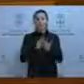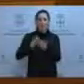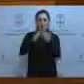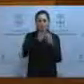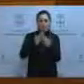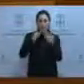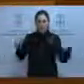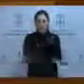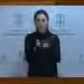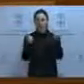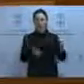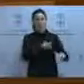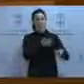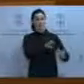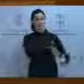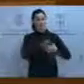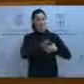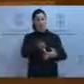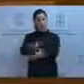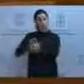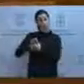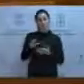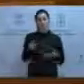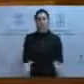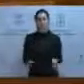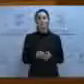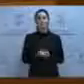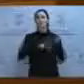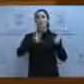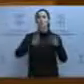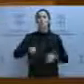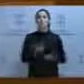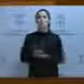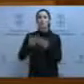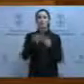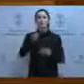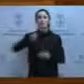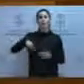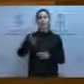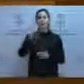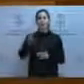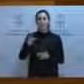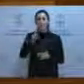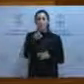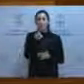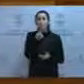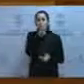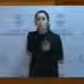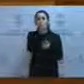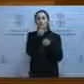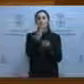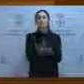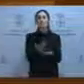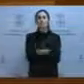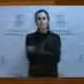los sindicatos afines. El último estudio que publica UGT pone de manifiesto